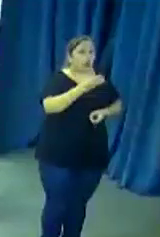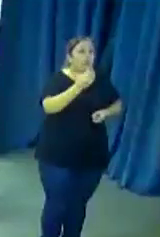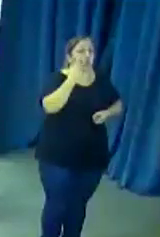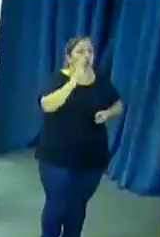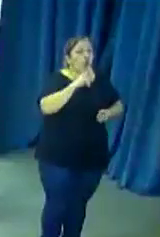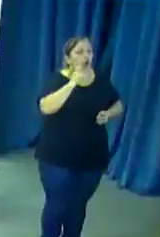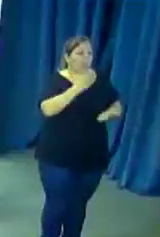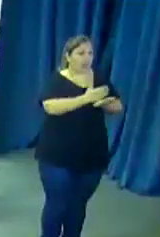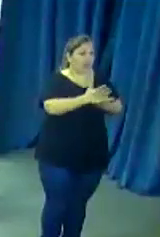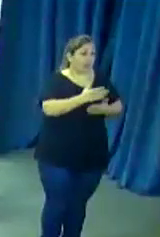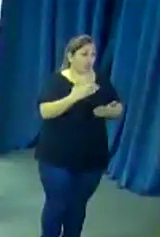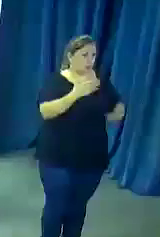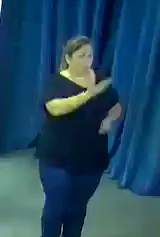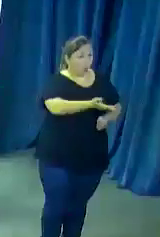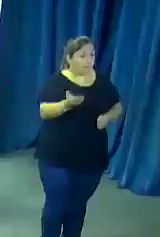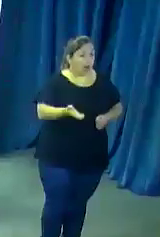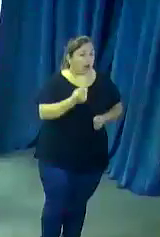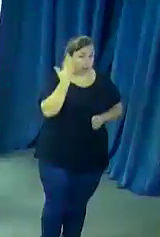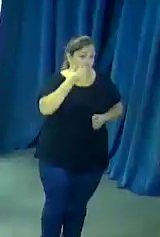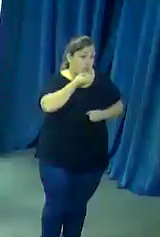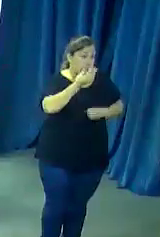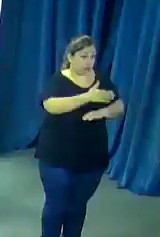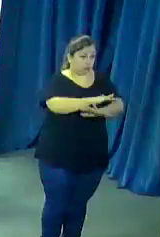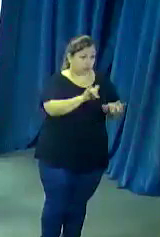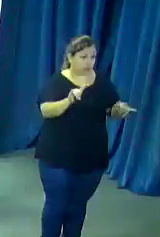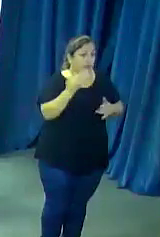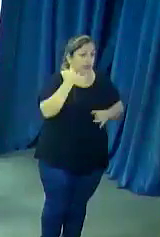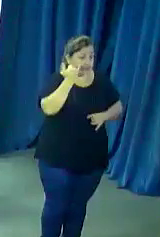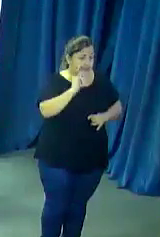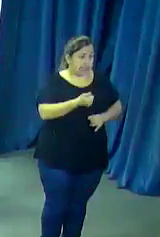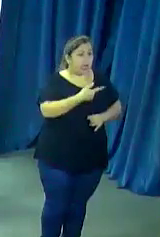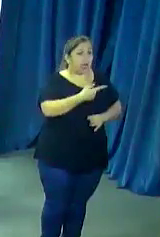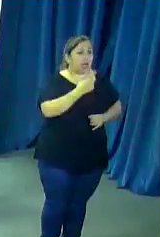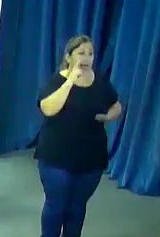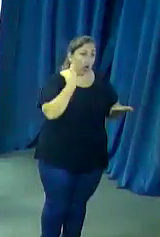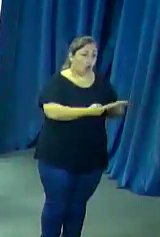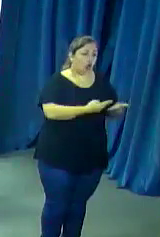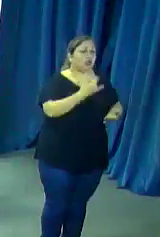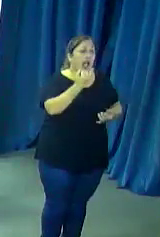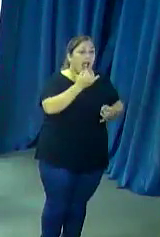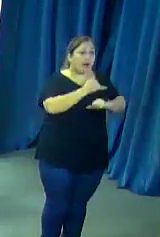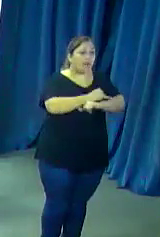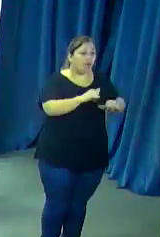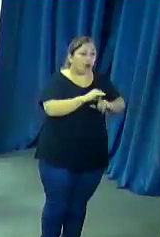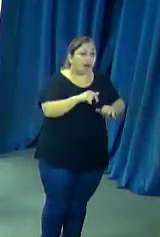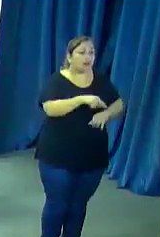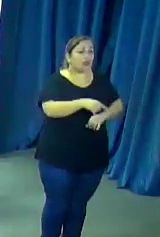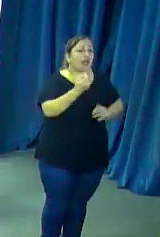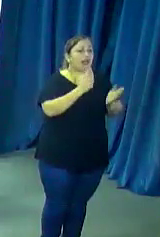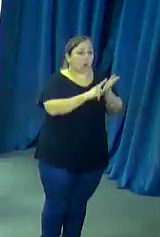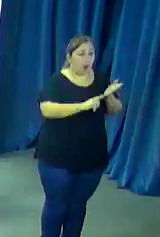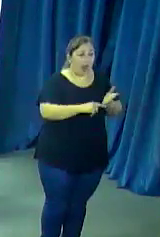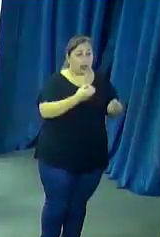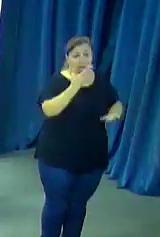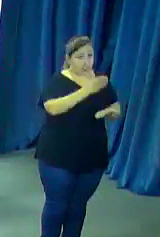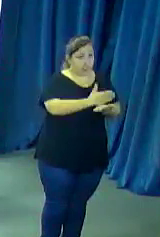Derechos Humanos declaró reconoció que la autodeterminación informativa de los titulares es un derecho